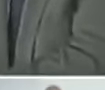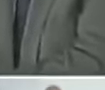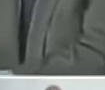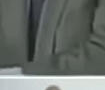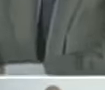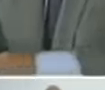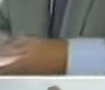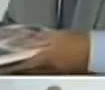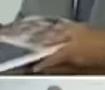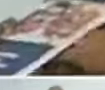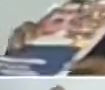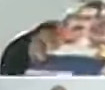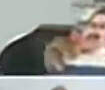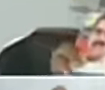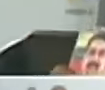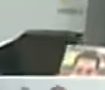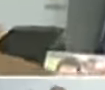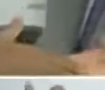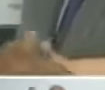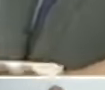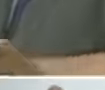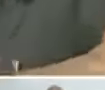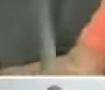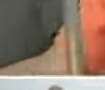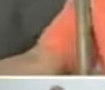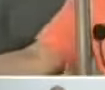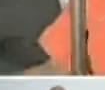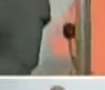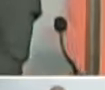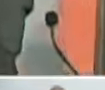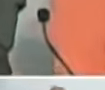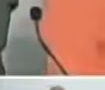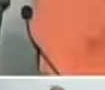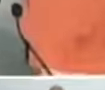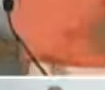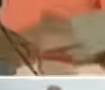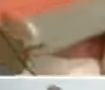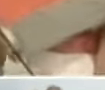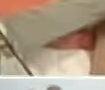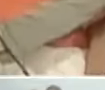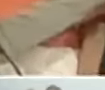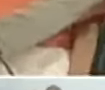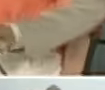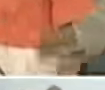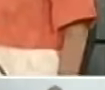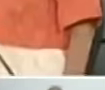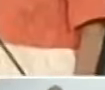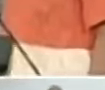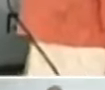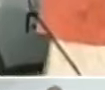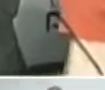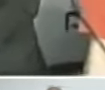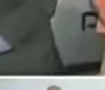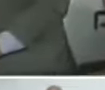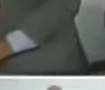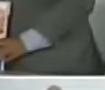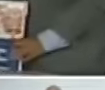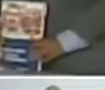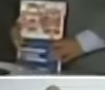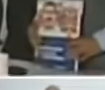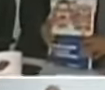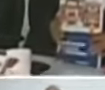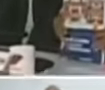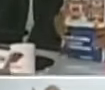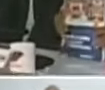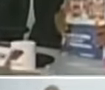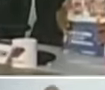momento consigna su plan de gobierno ante la Junta Nacional Electoral para el periodo 2025-2030. Destacó que casi 5 millones de